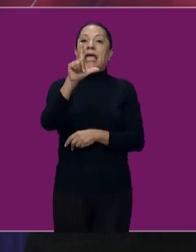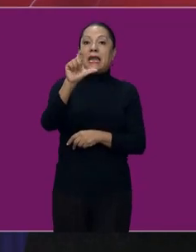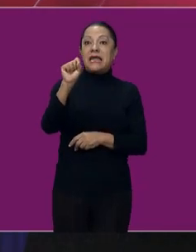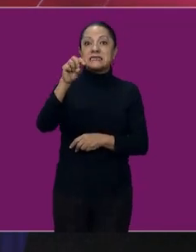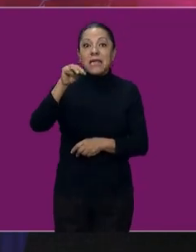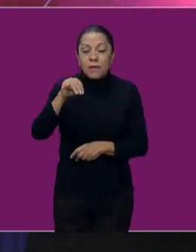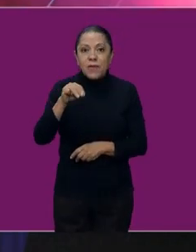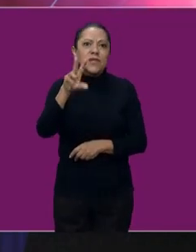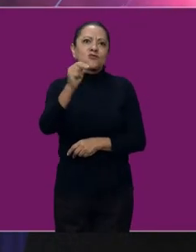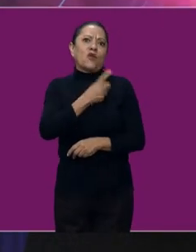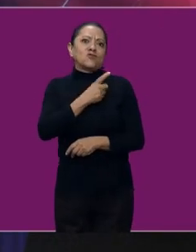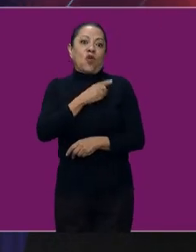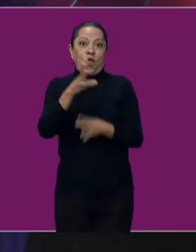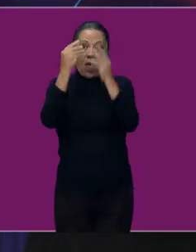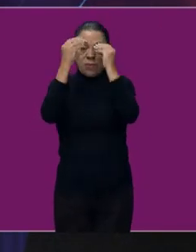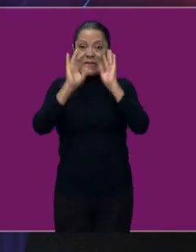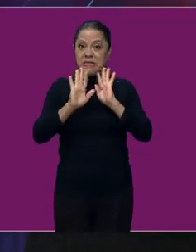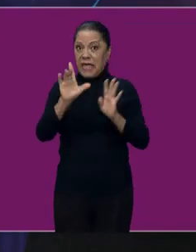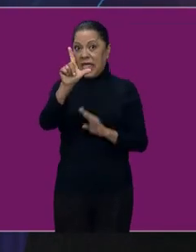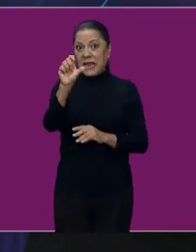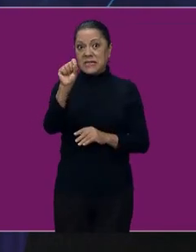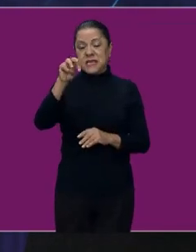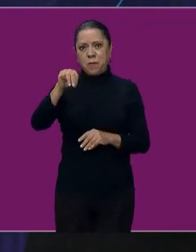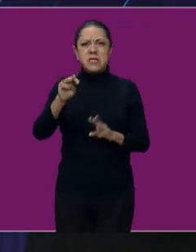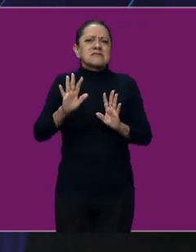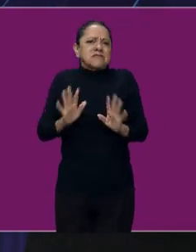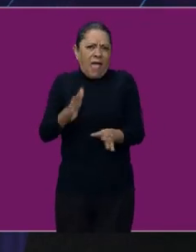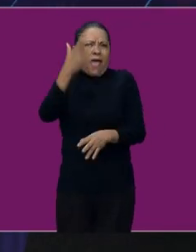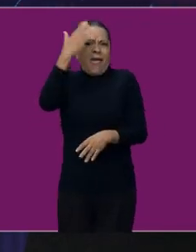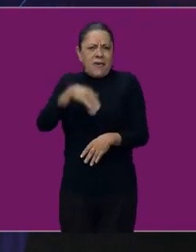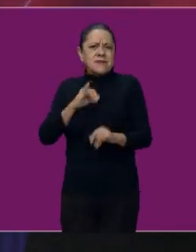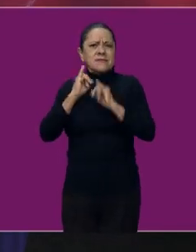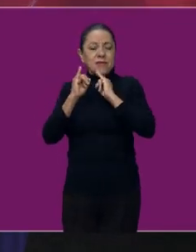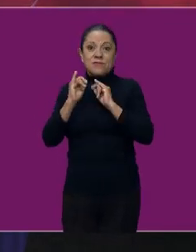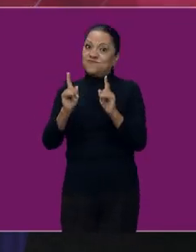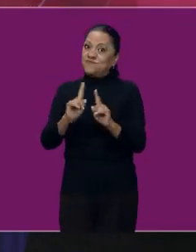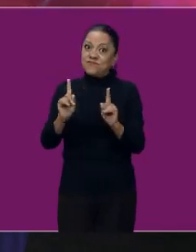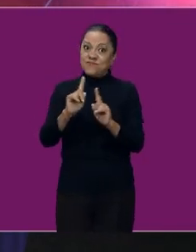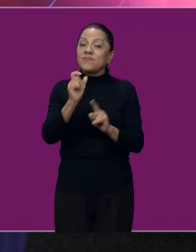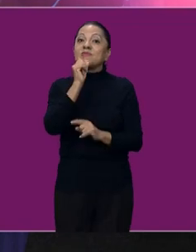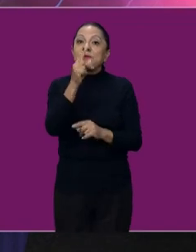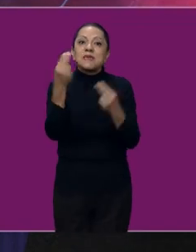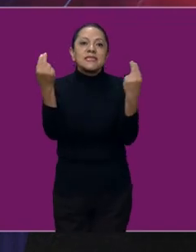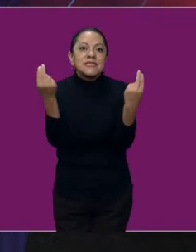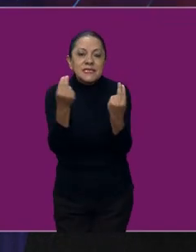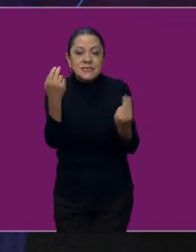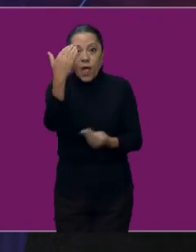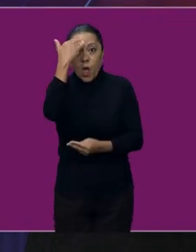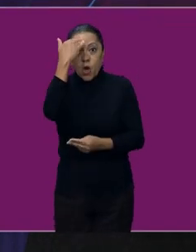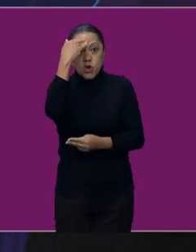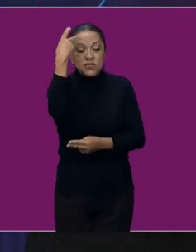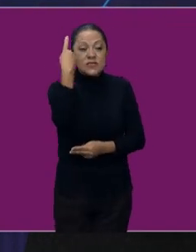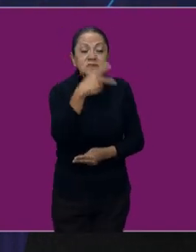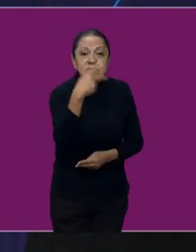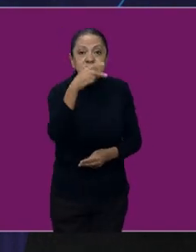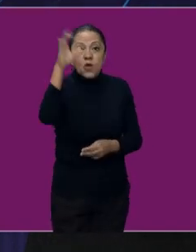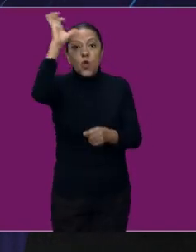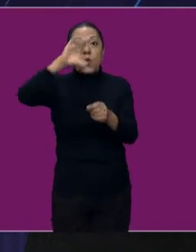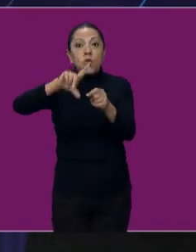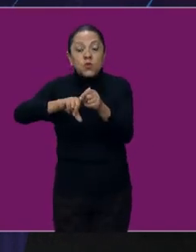del sordo o sea no es nada más aprendo señas y ya puedo hacerlo no tengo que aprender obviamente